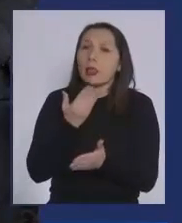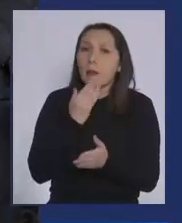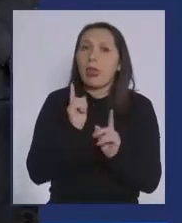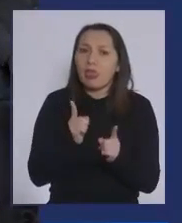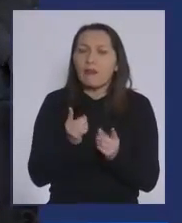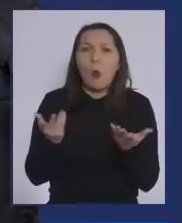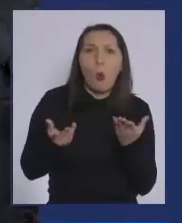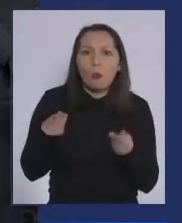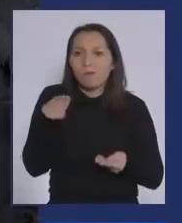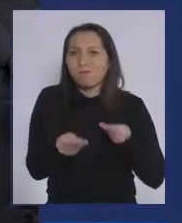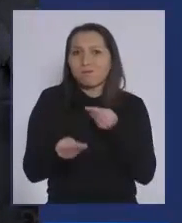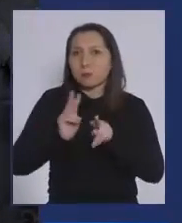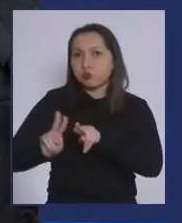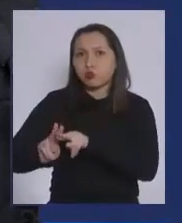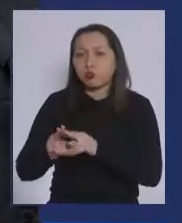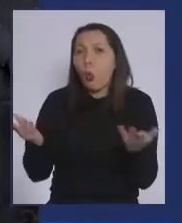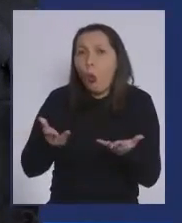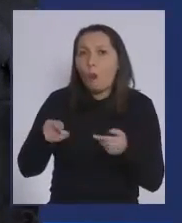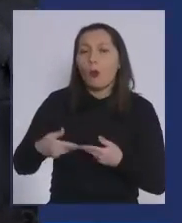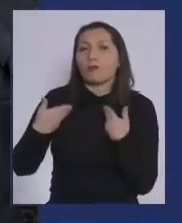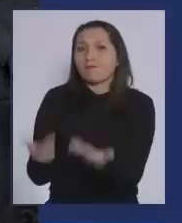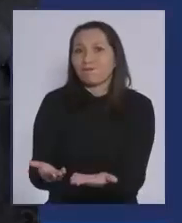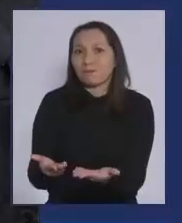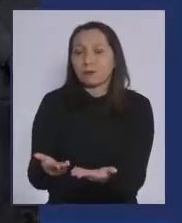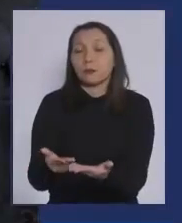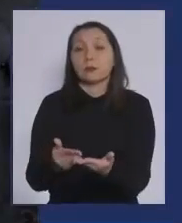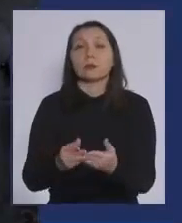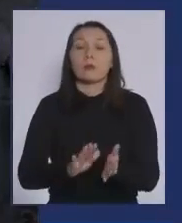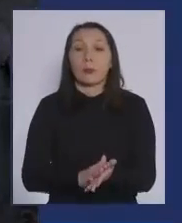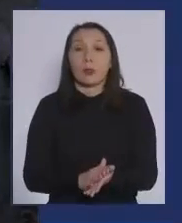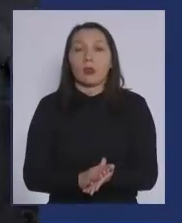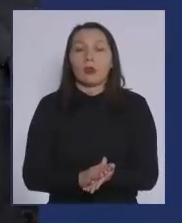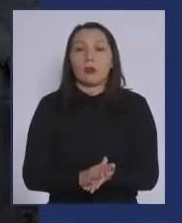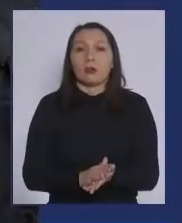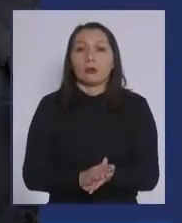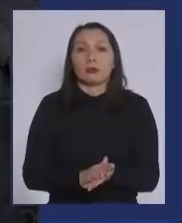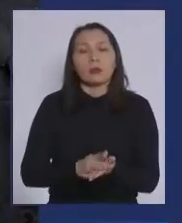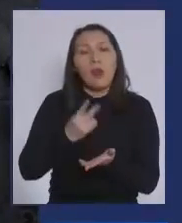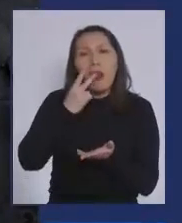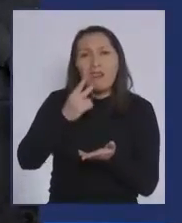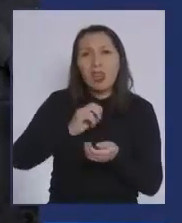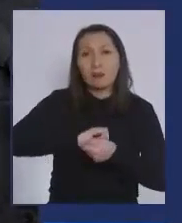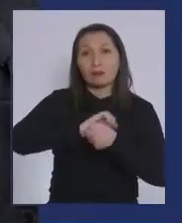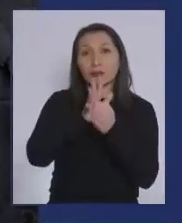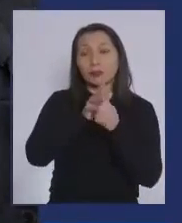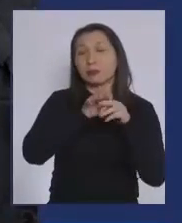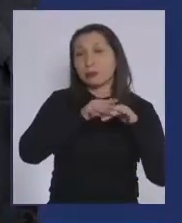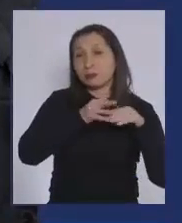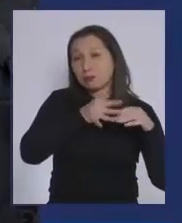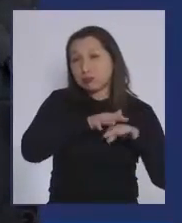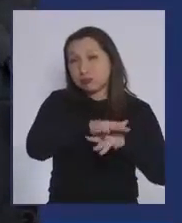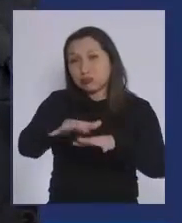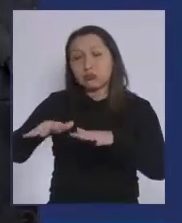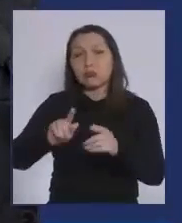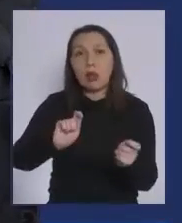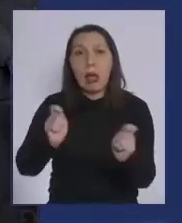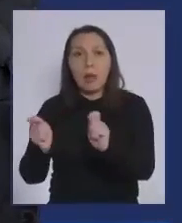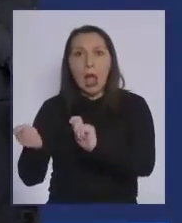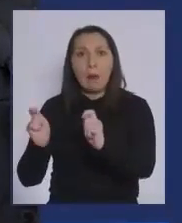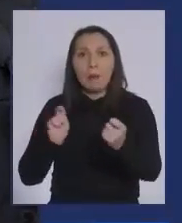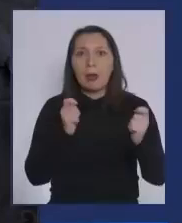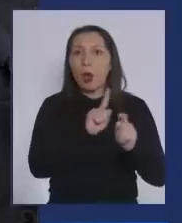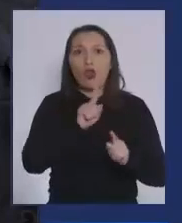que implementar las soluciones la evolución de la pandemia del color a virus es dinámica